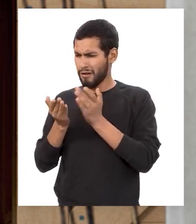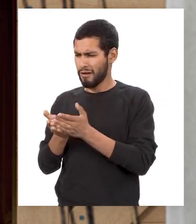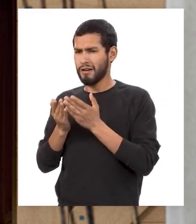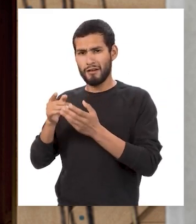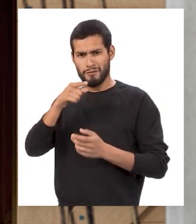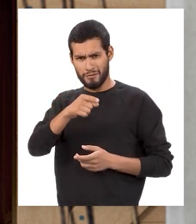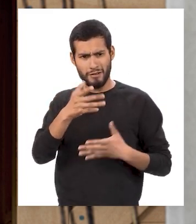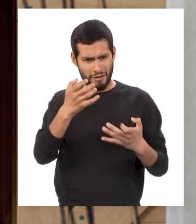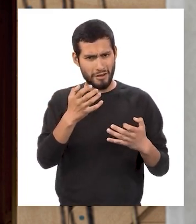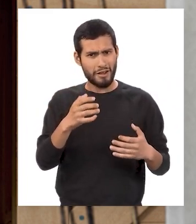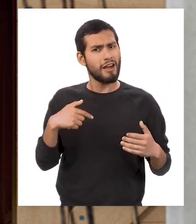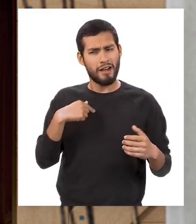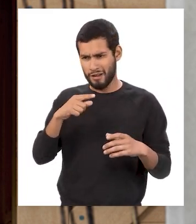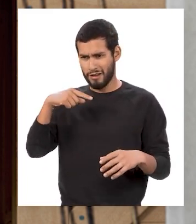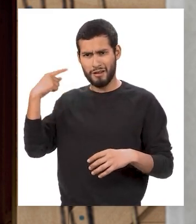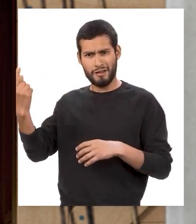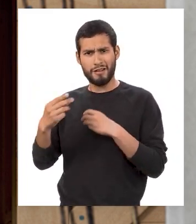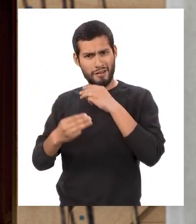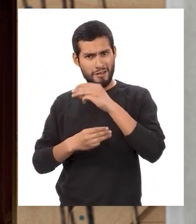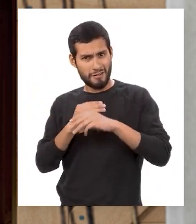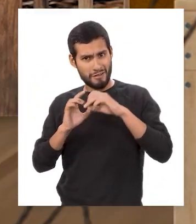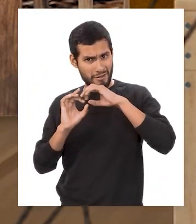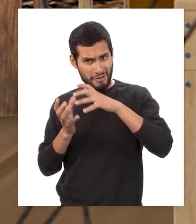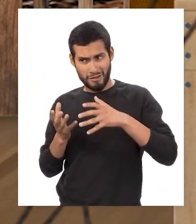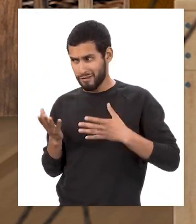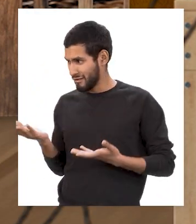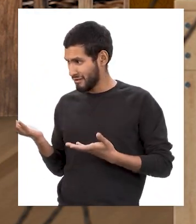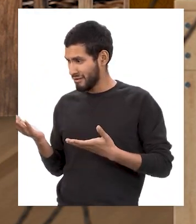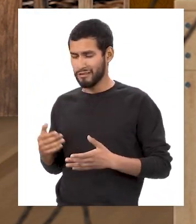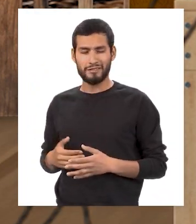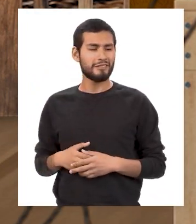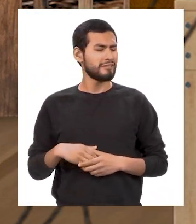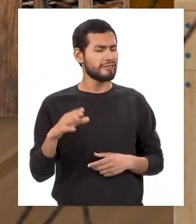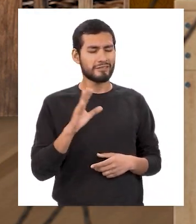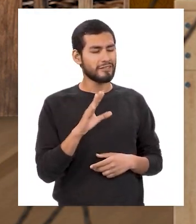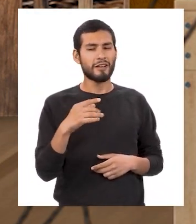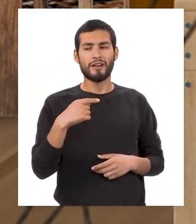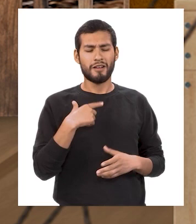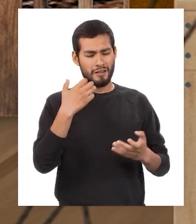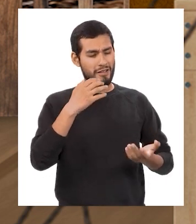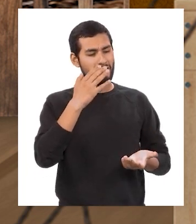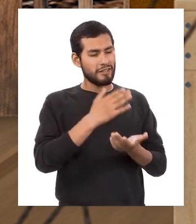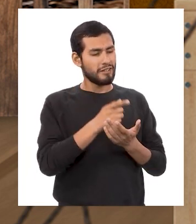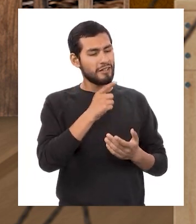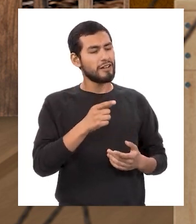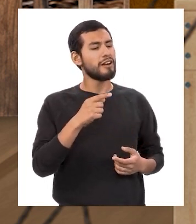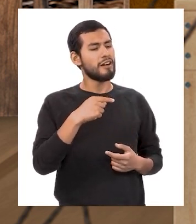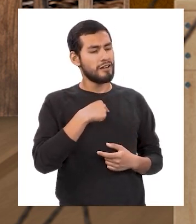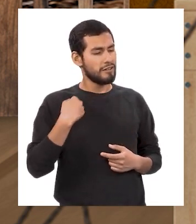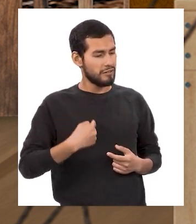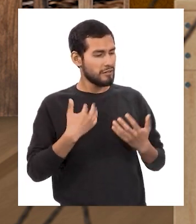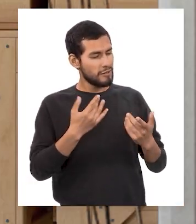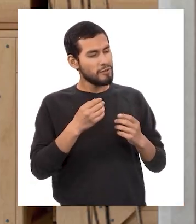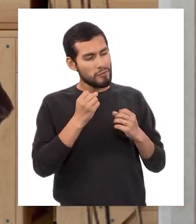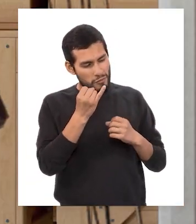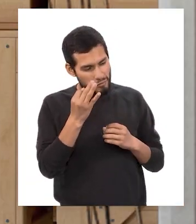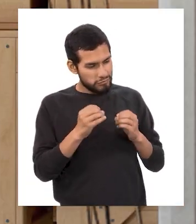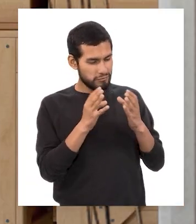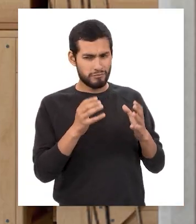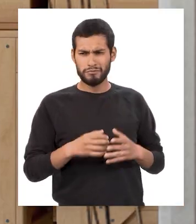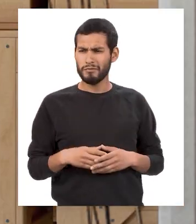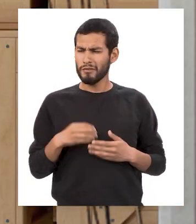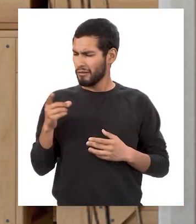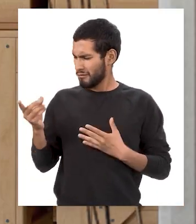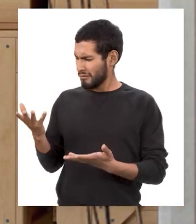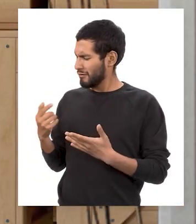No me diga que también está dando la vuelta al mundo. No, espero detenerme en Hong Kong al menos durante algunos días. ¿Y cómo